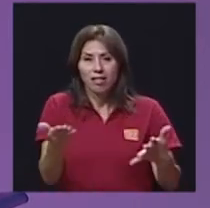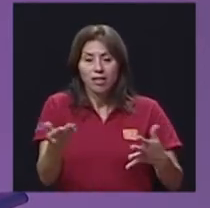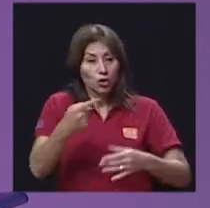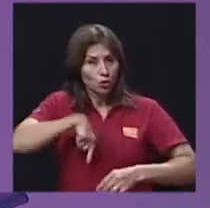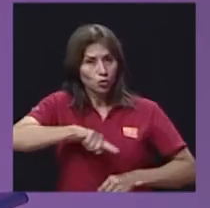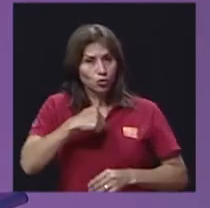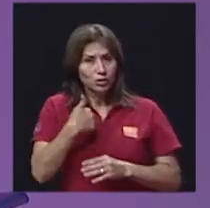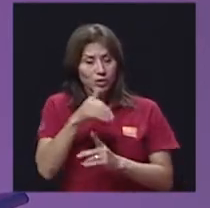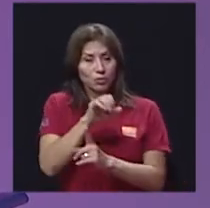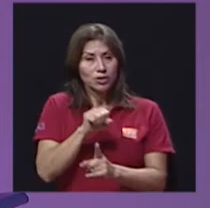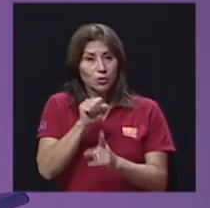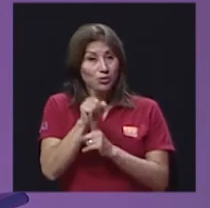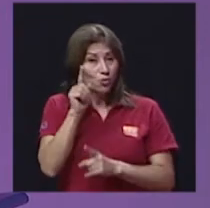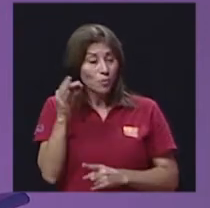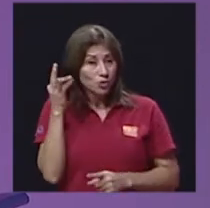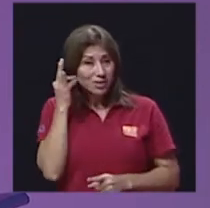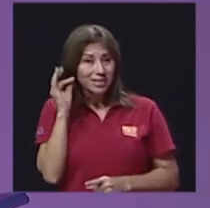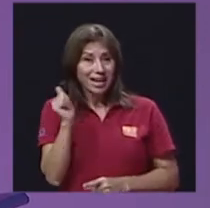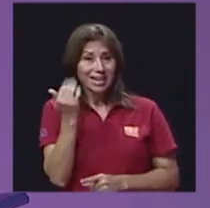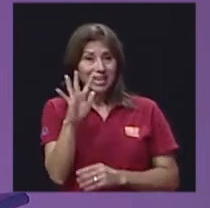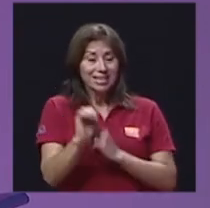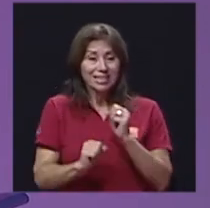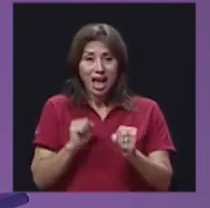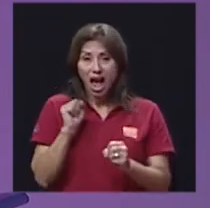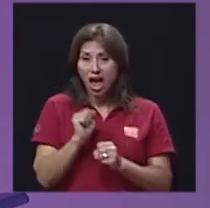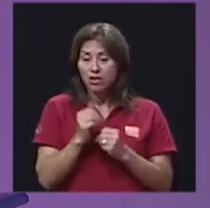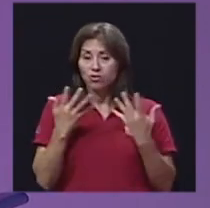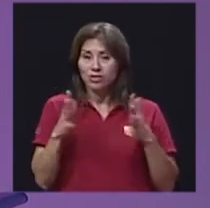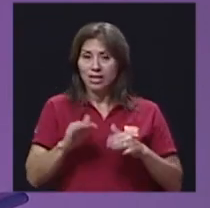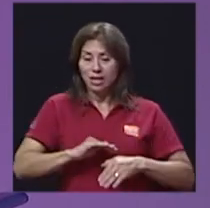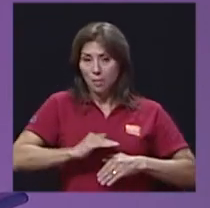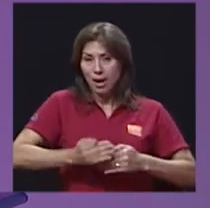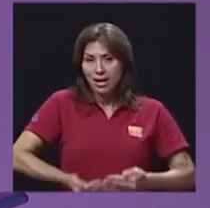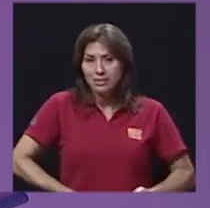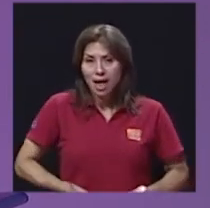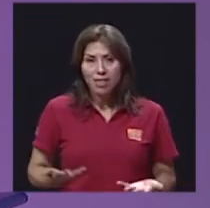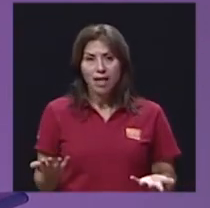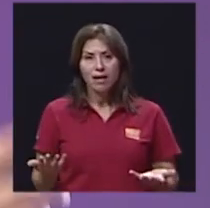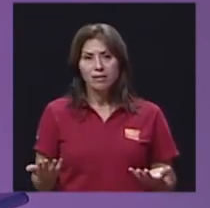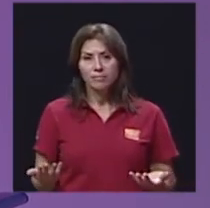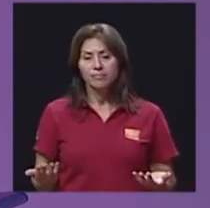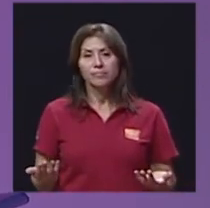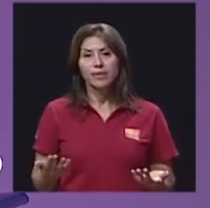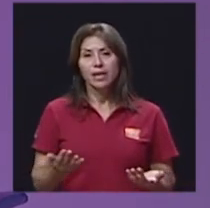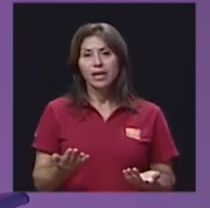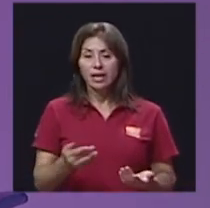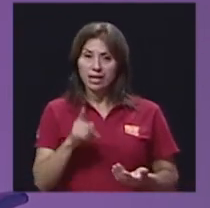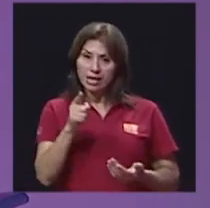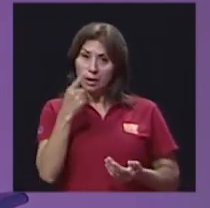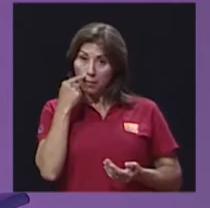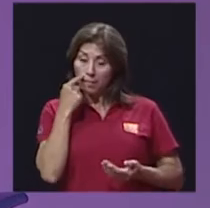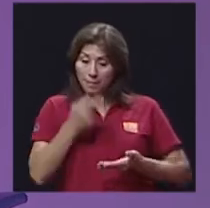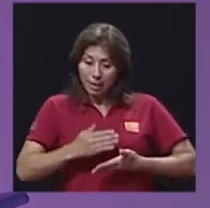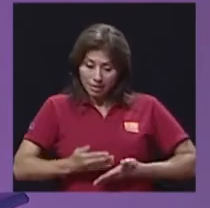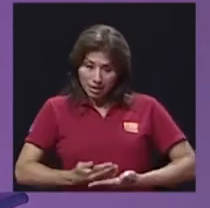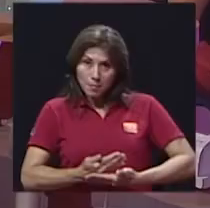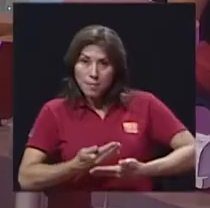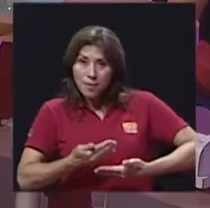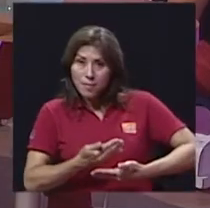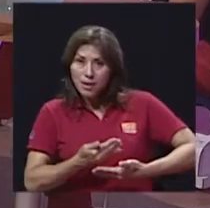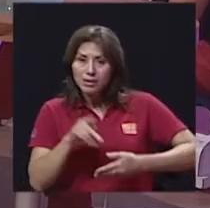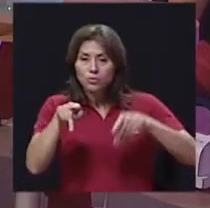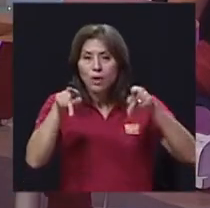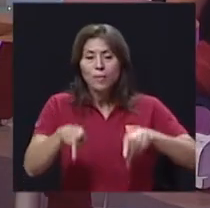una muchachita que con 15 años ya está embarazada. Y el padre es una persona adulta,